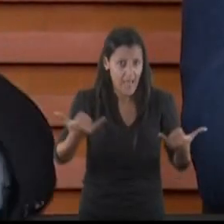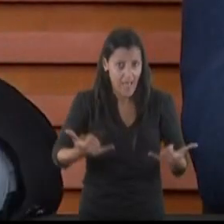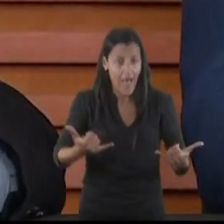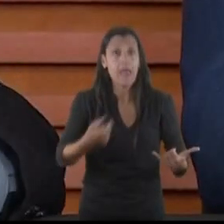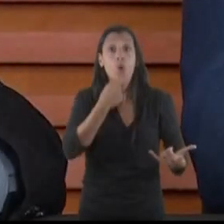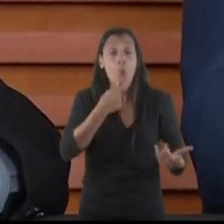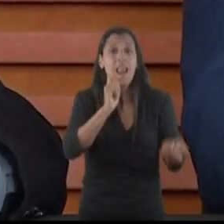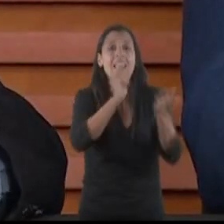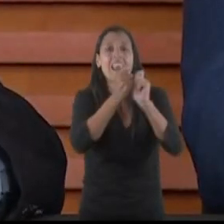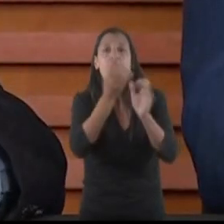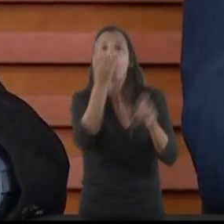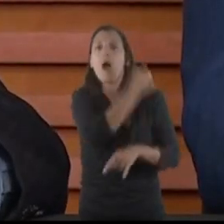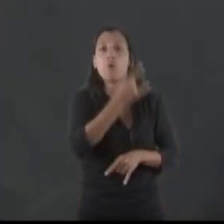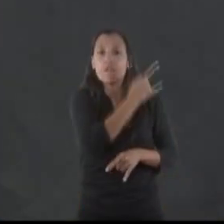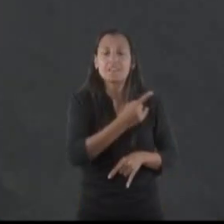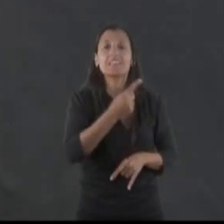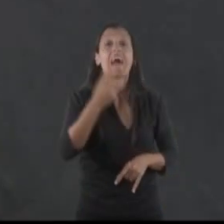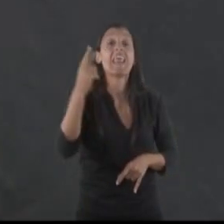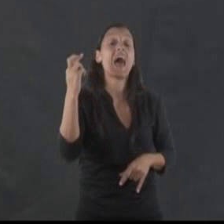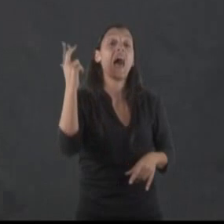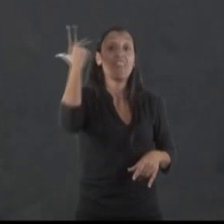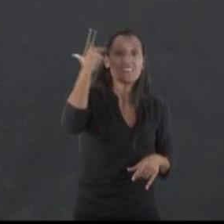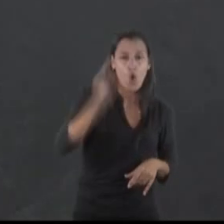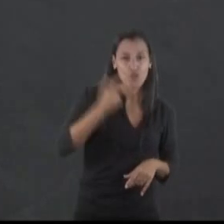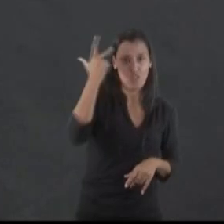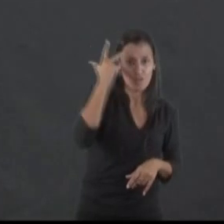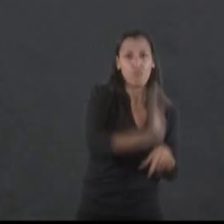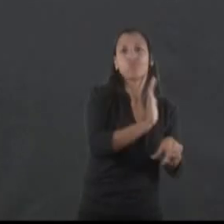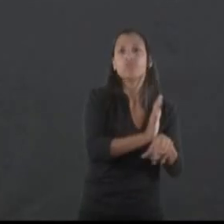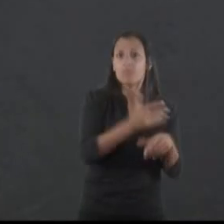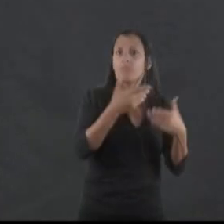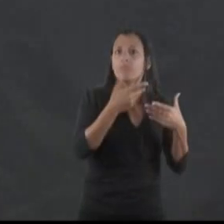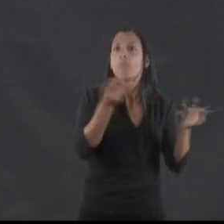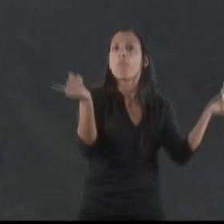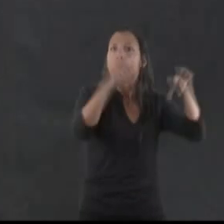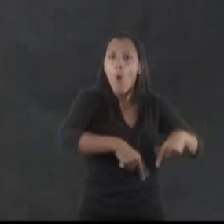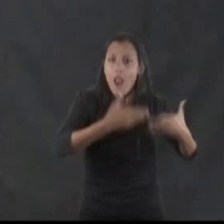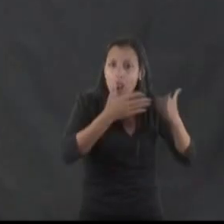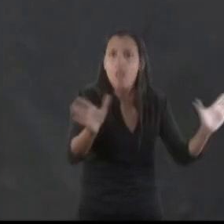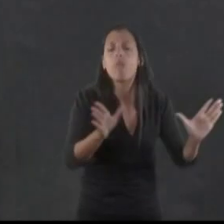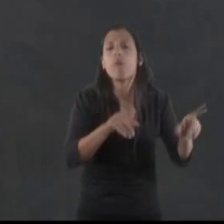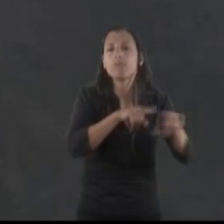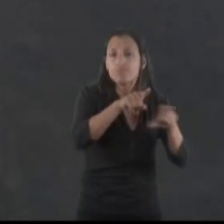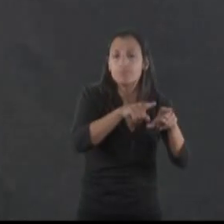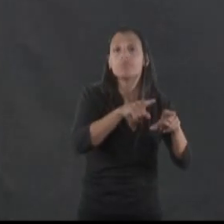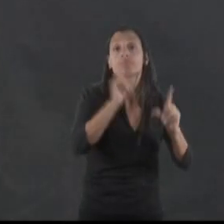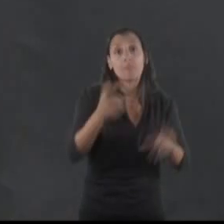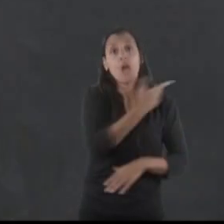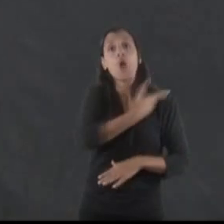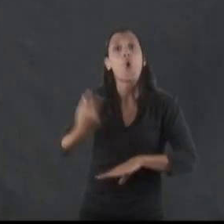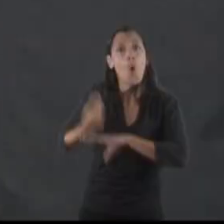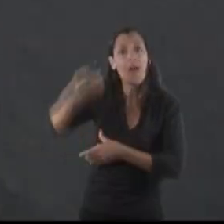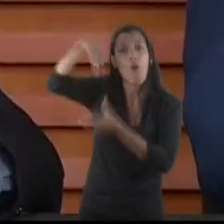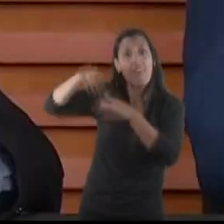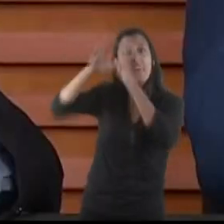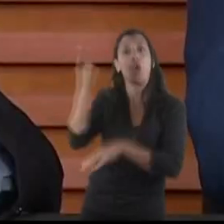la reforma universitaria del 18, que permitió abrir la libertad de cátedra, el cogobierno en las